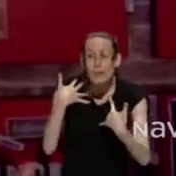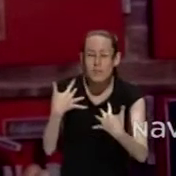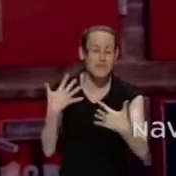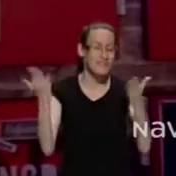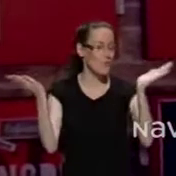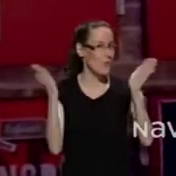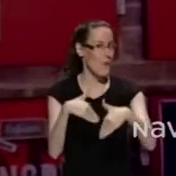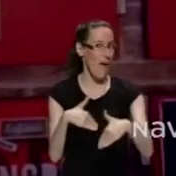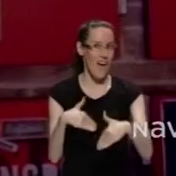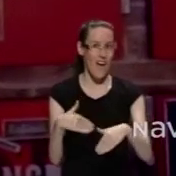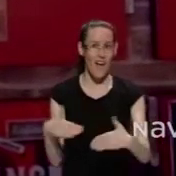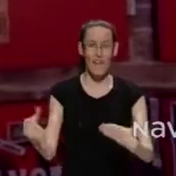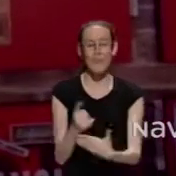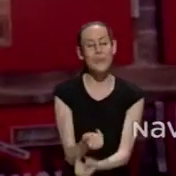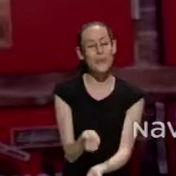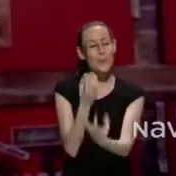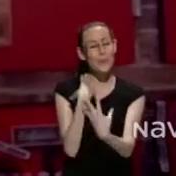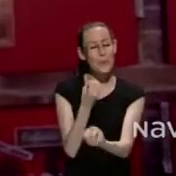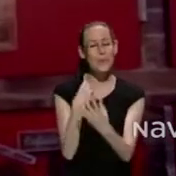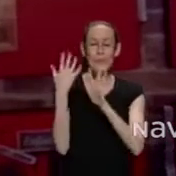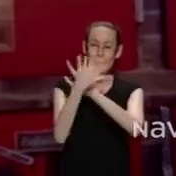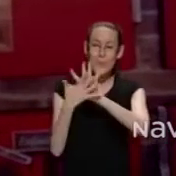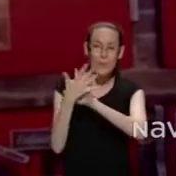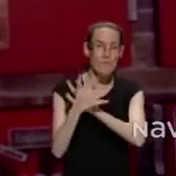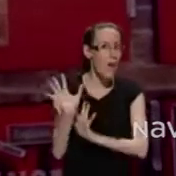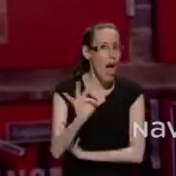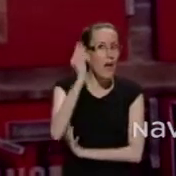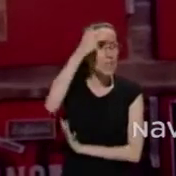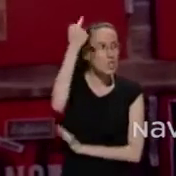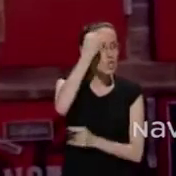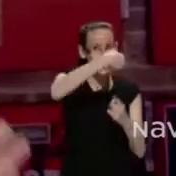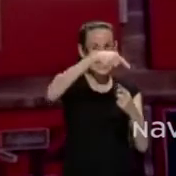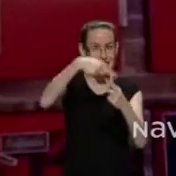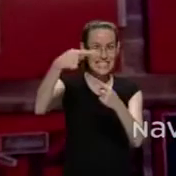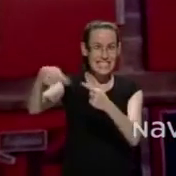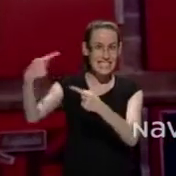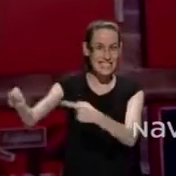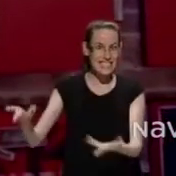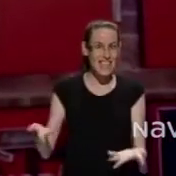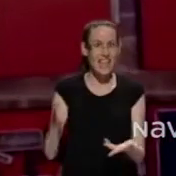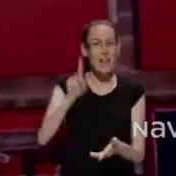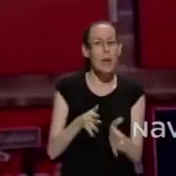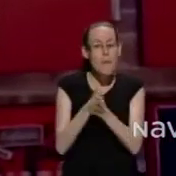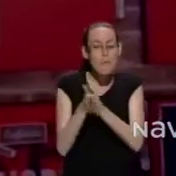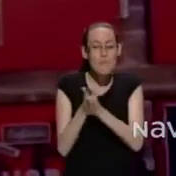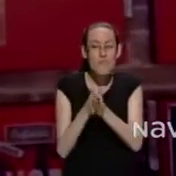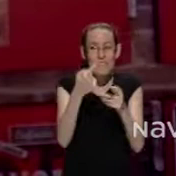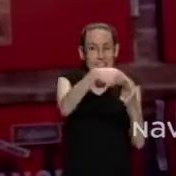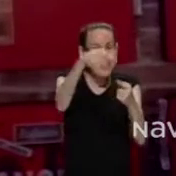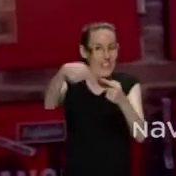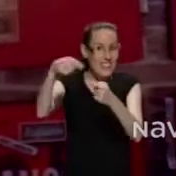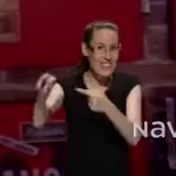Todo el mundo comenta algo. Además, gente de muchísimas culturas de todo el mundo que cada uno también tiene una motivación muy diferente de hacer el camino.